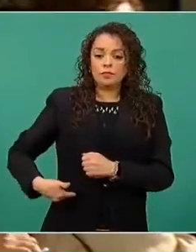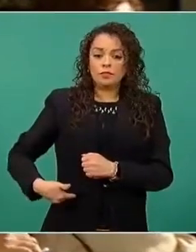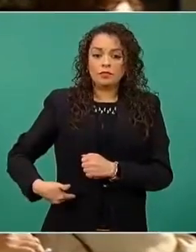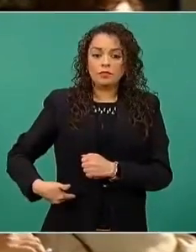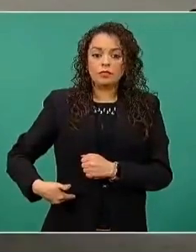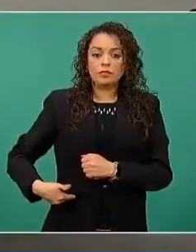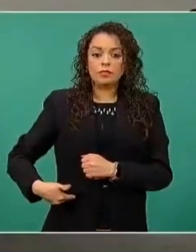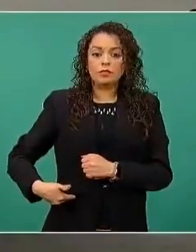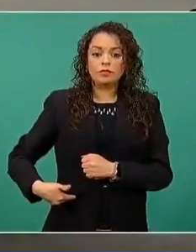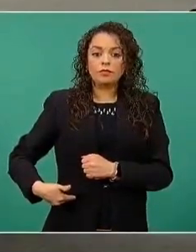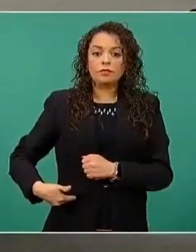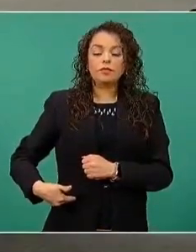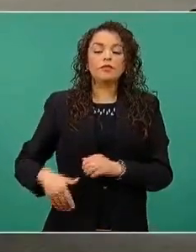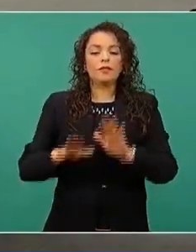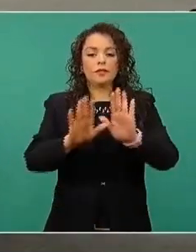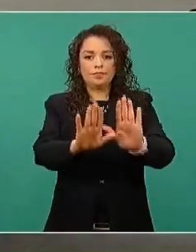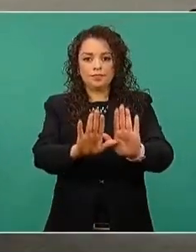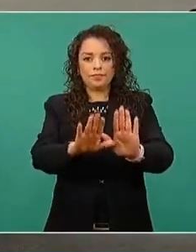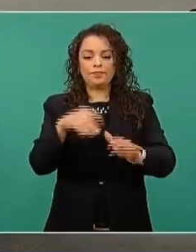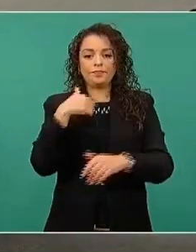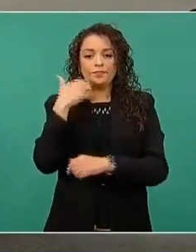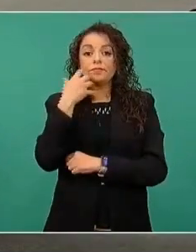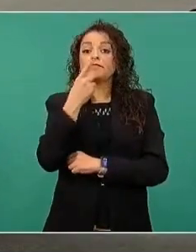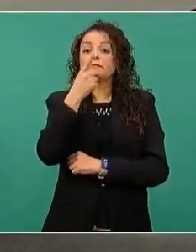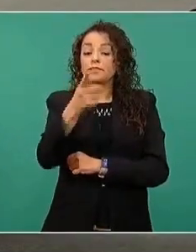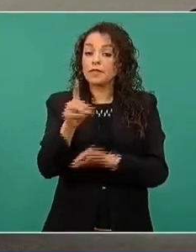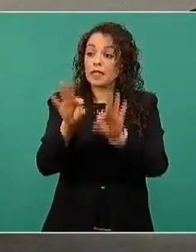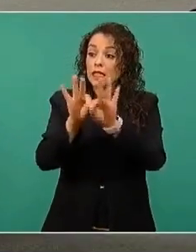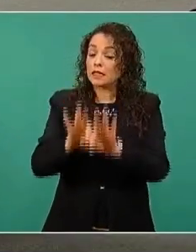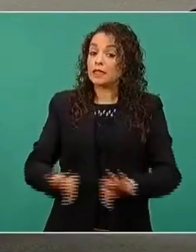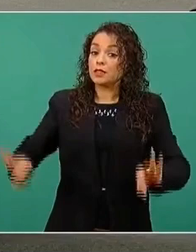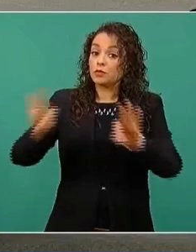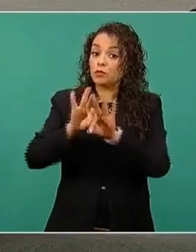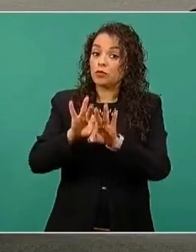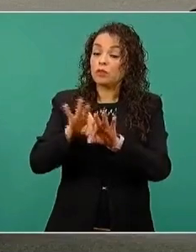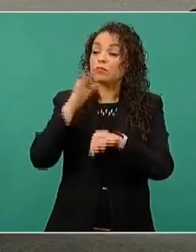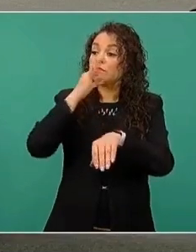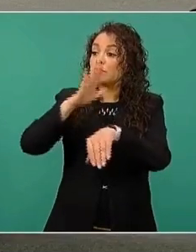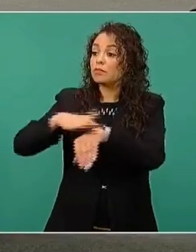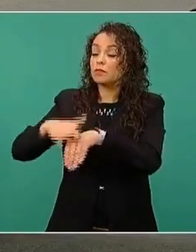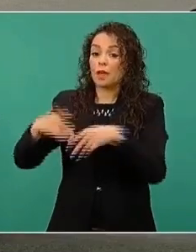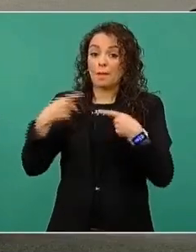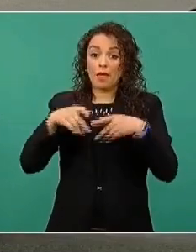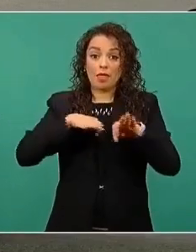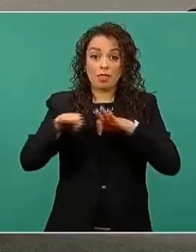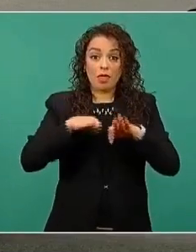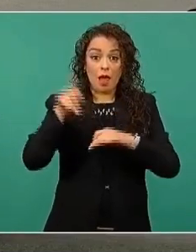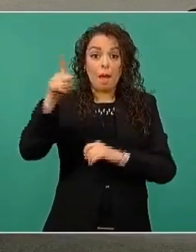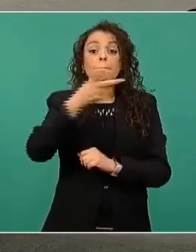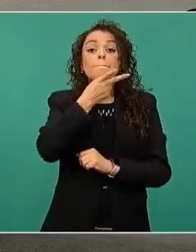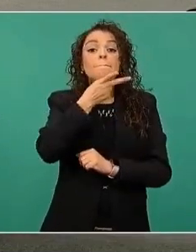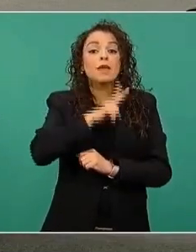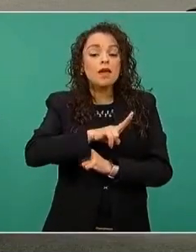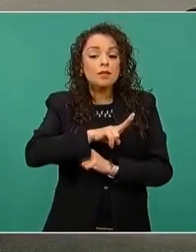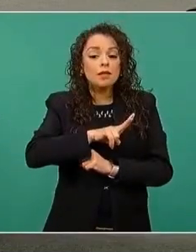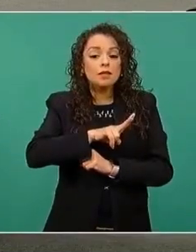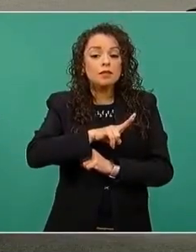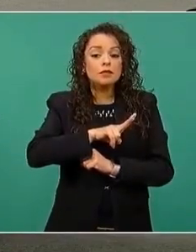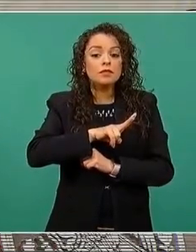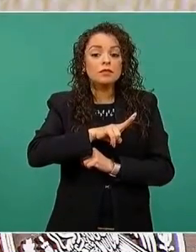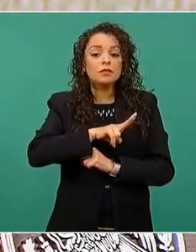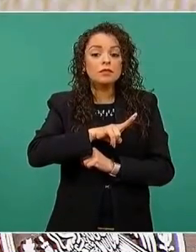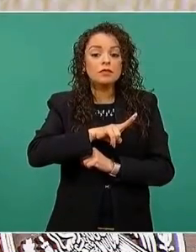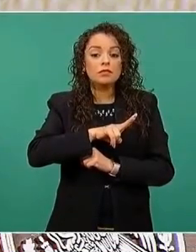es importante decirle a los trabajadores de Pemex, a los técnicos, que tenemos